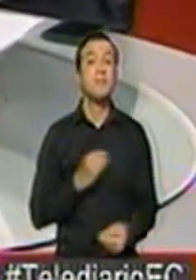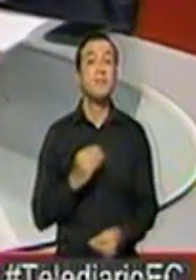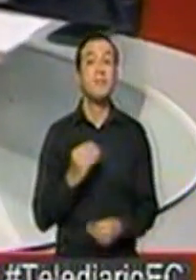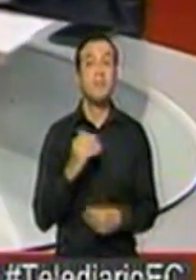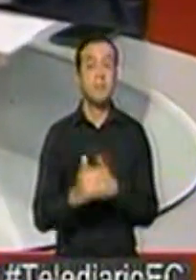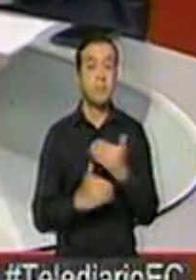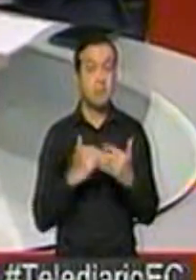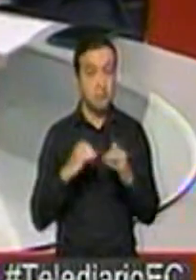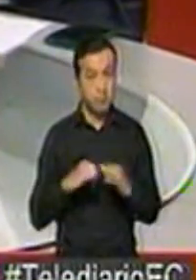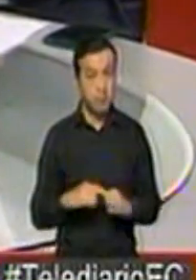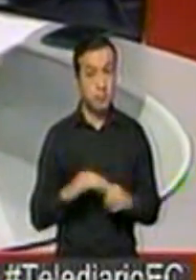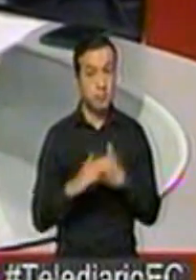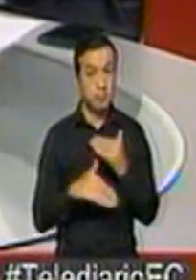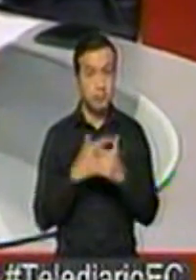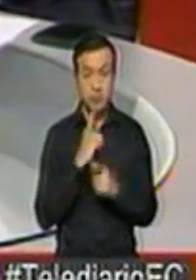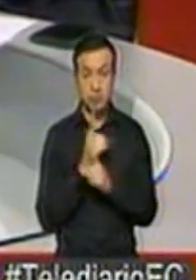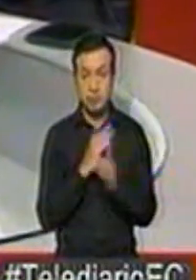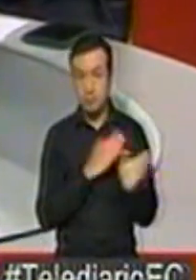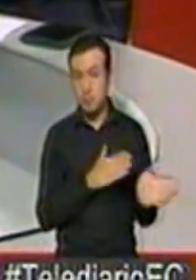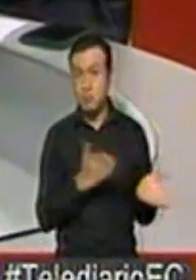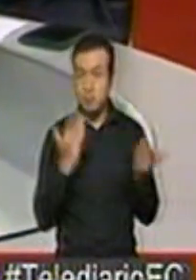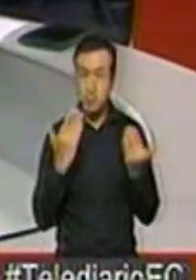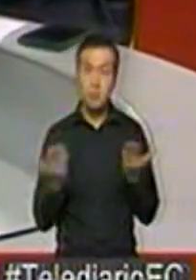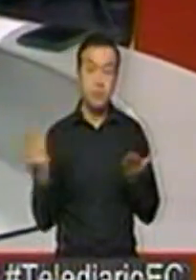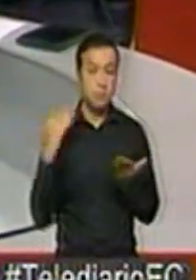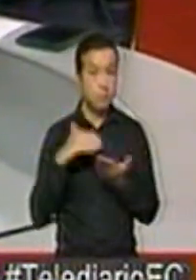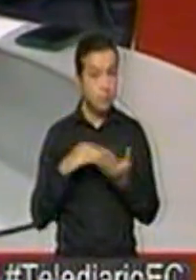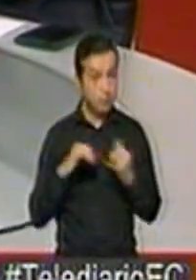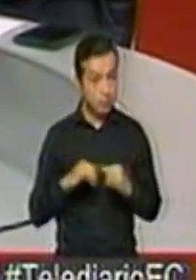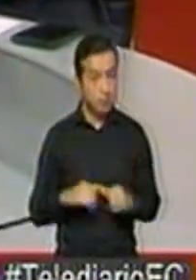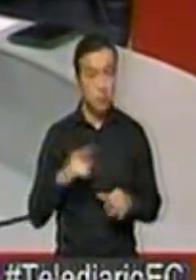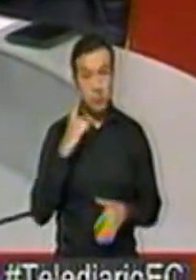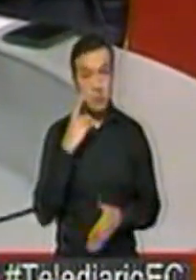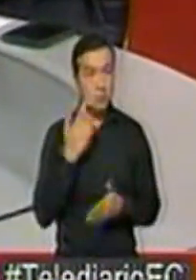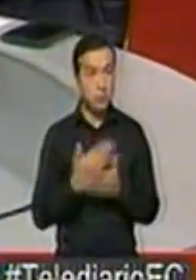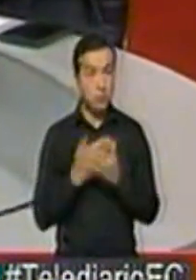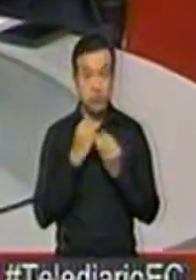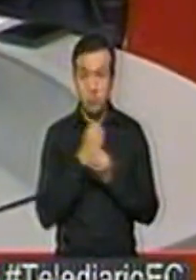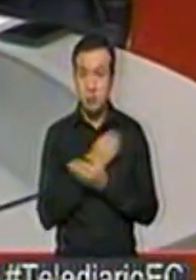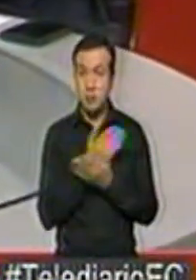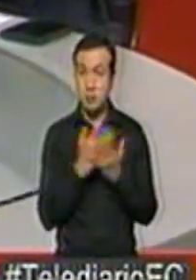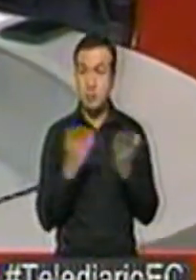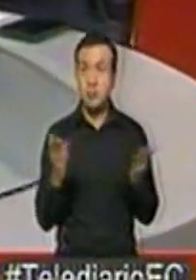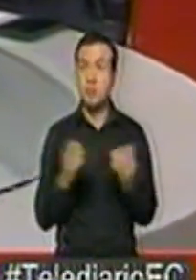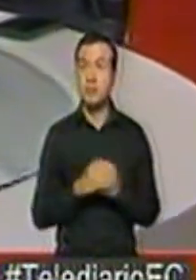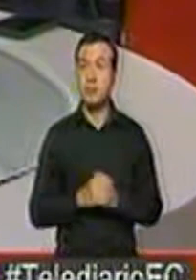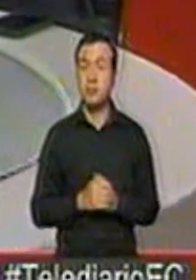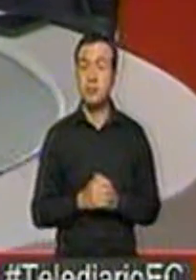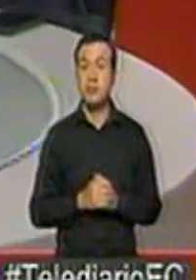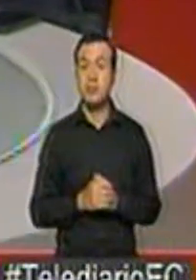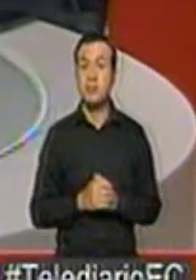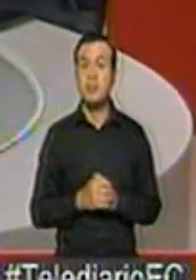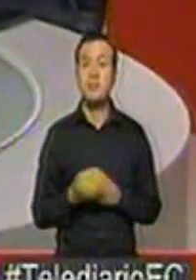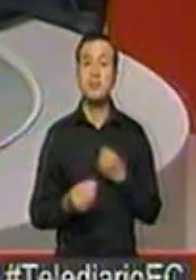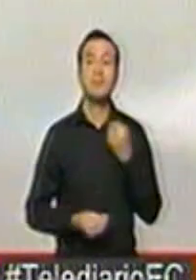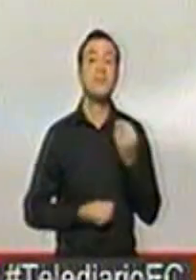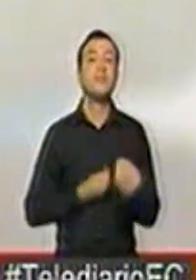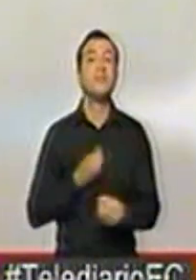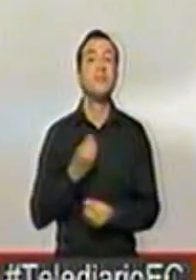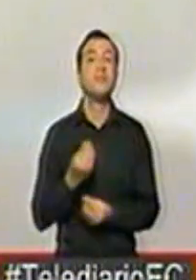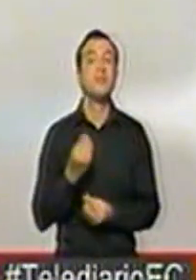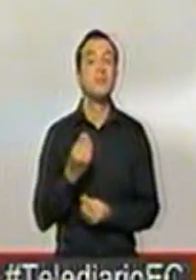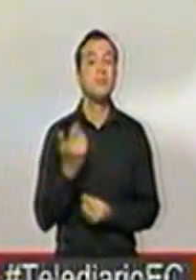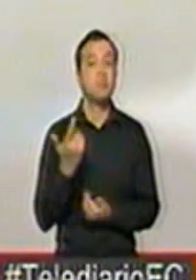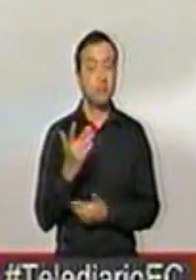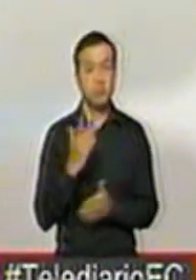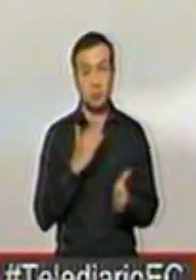proceso pero luego luego se ha retomado y evidentemente como usted lo acaba de manifestar estamos en una etapa a